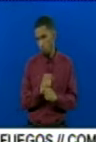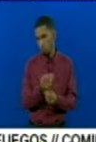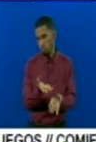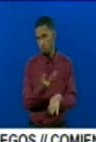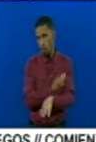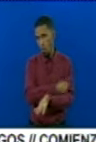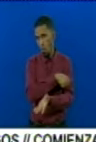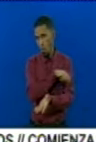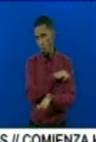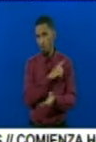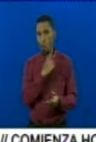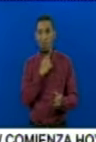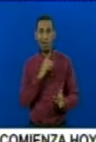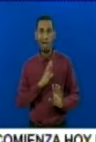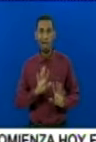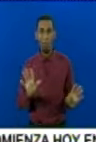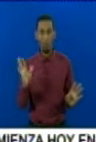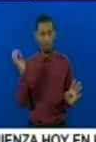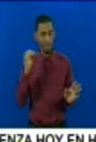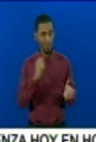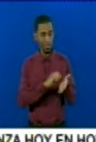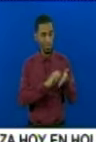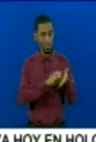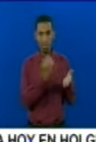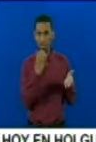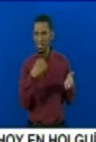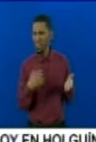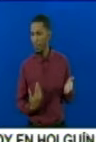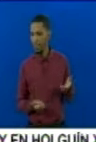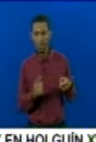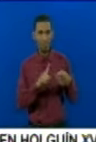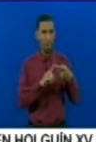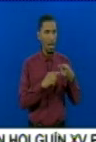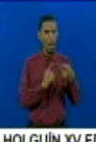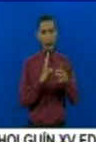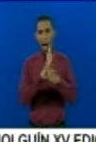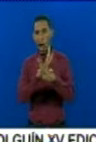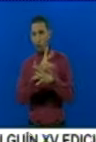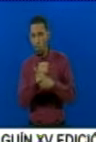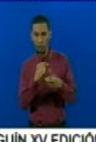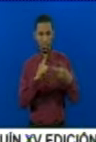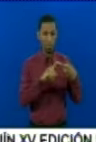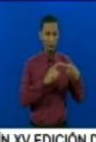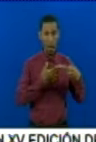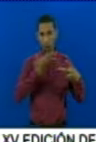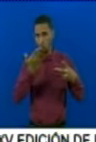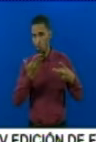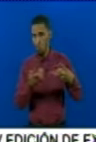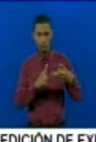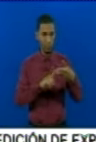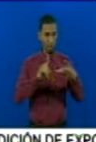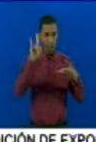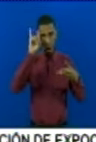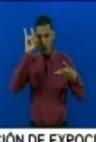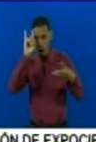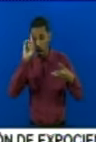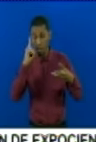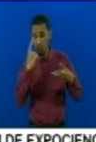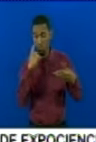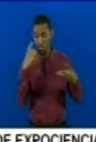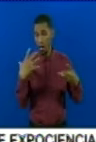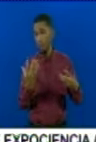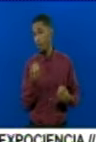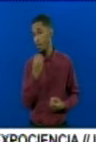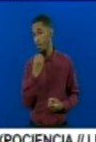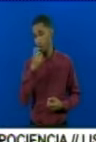cubana asocia mucho la canasta familiar normada con el arroz, el azúcar, la leche básica en la alimentación